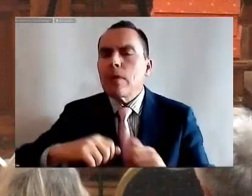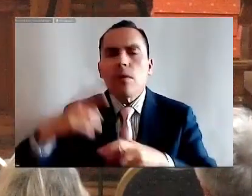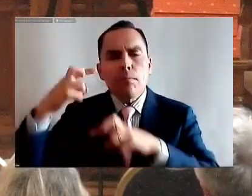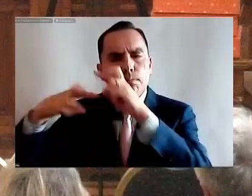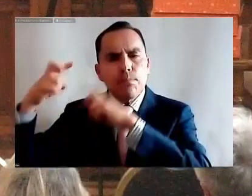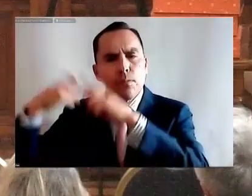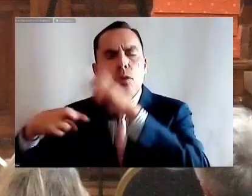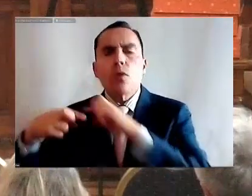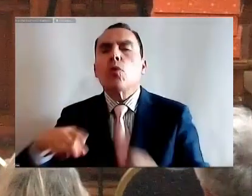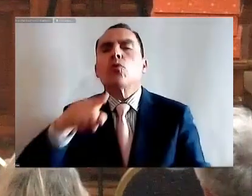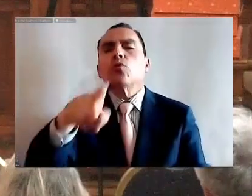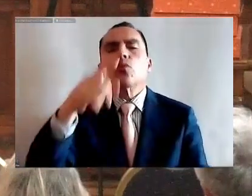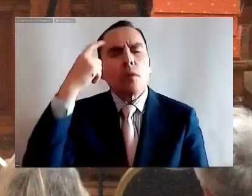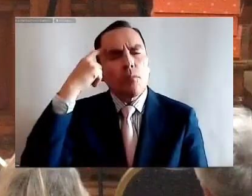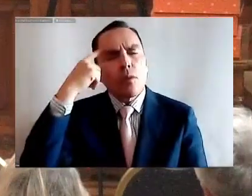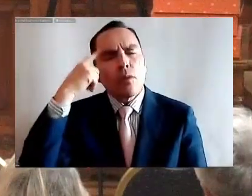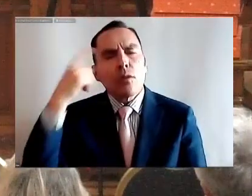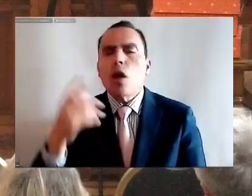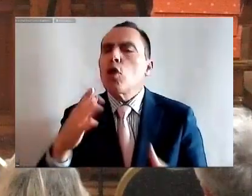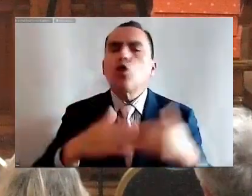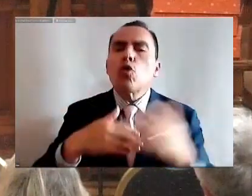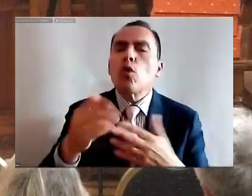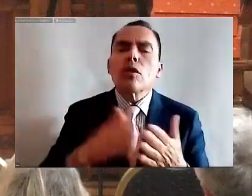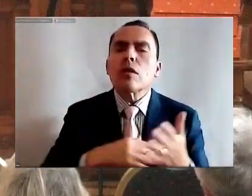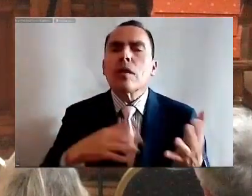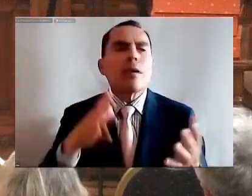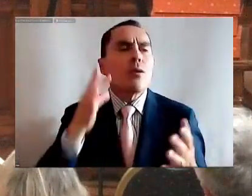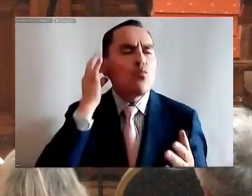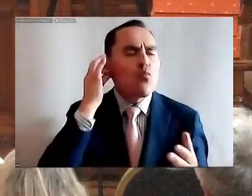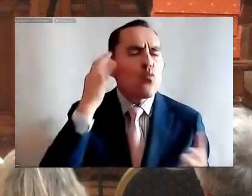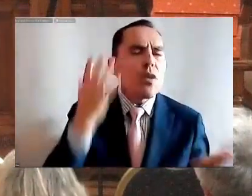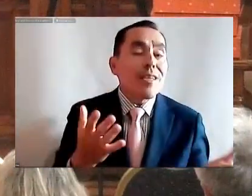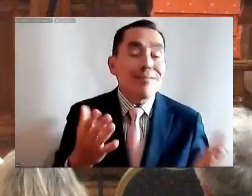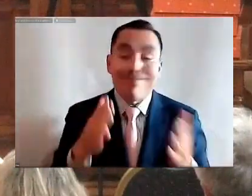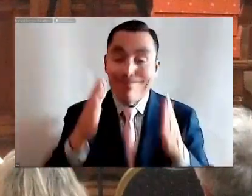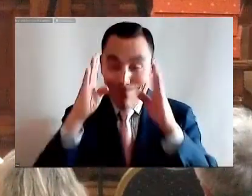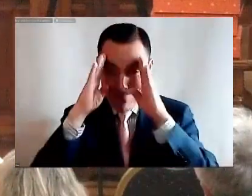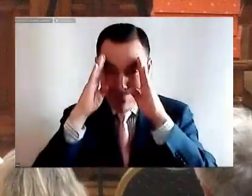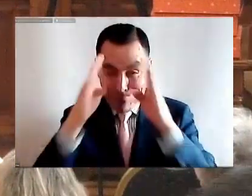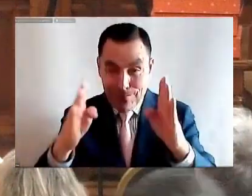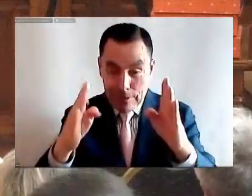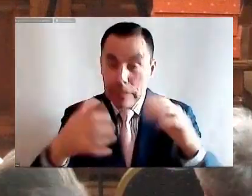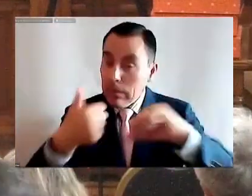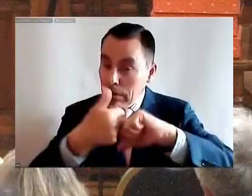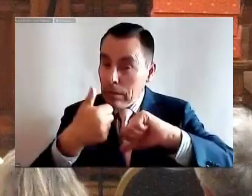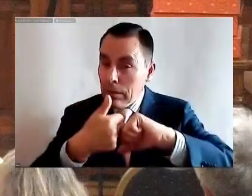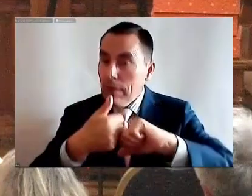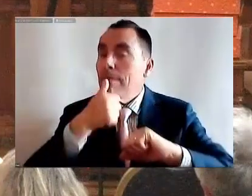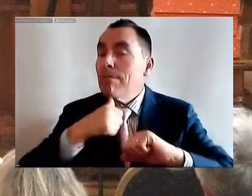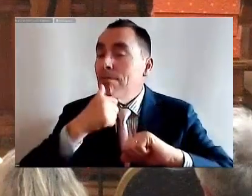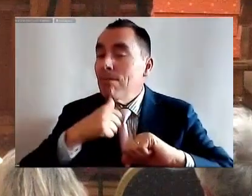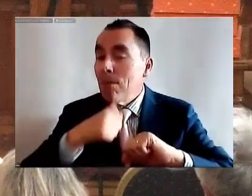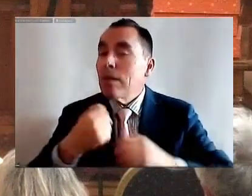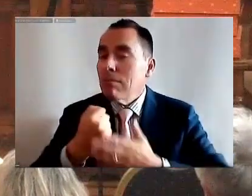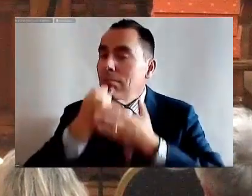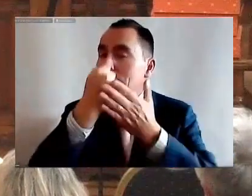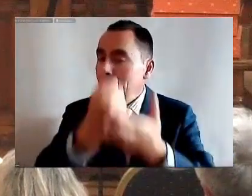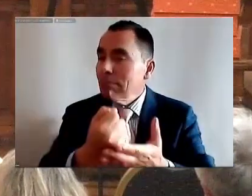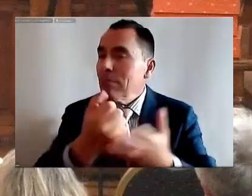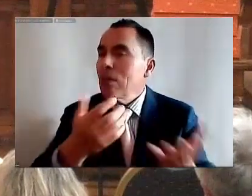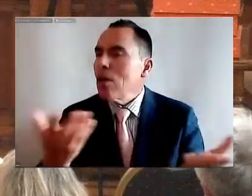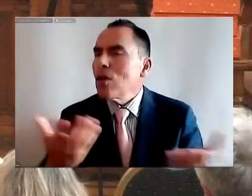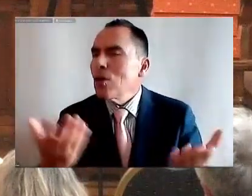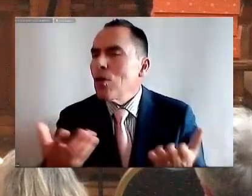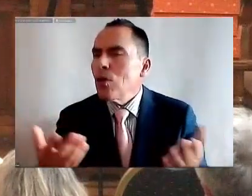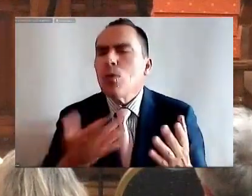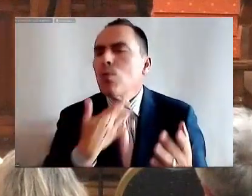juicio, aquellas áreas en que una mirada desde la perspectiva de género es necesaria y por qué? Ustedes